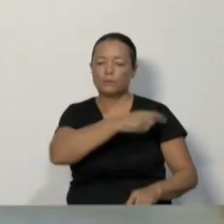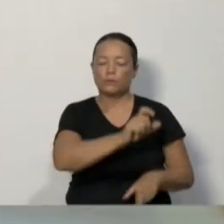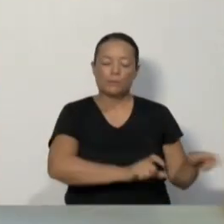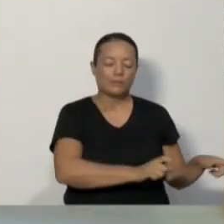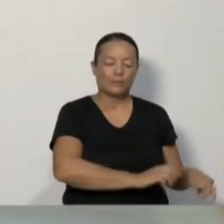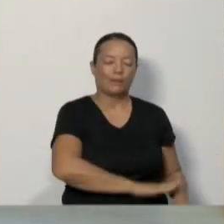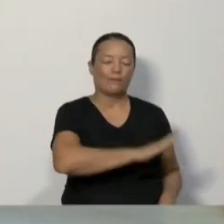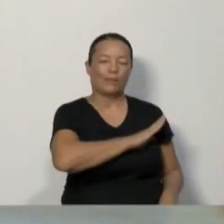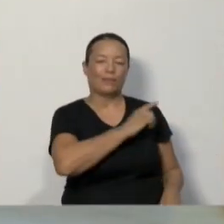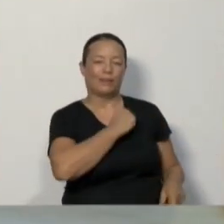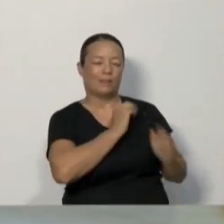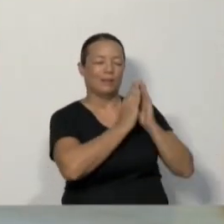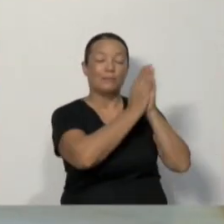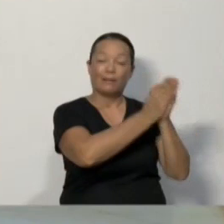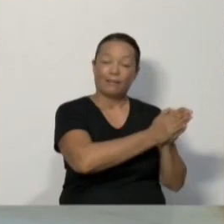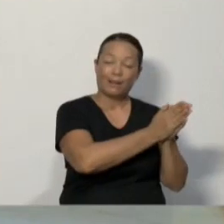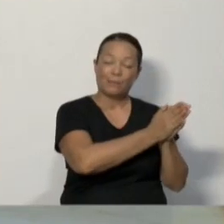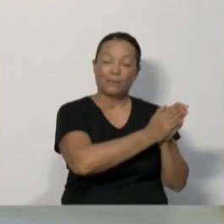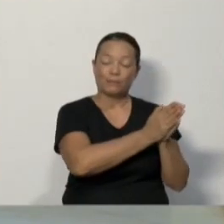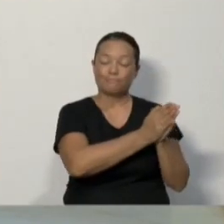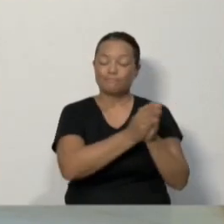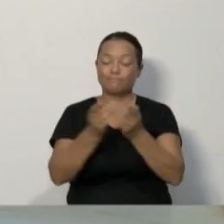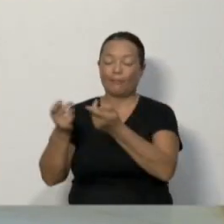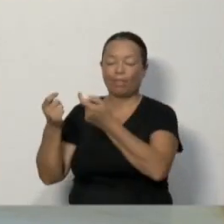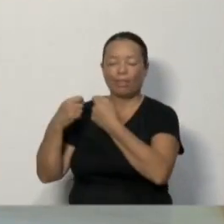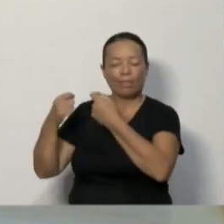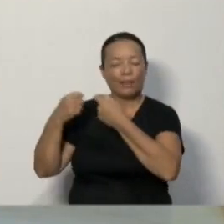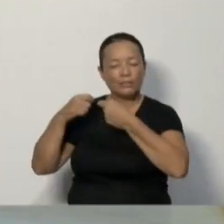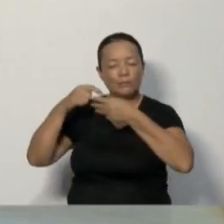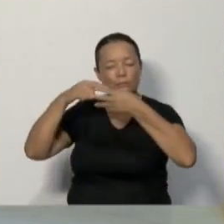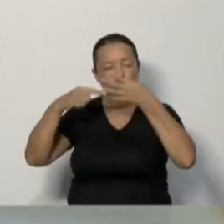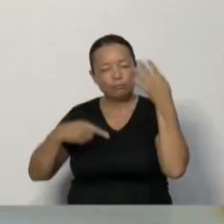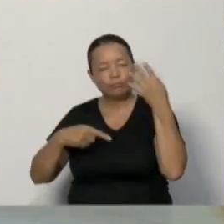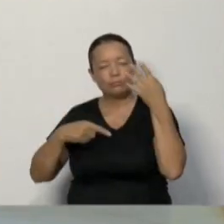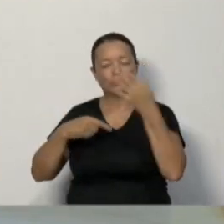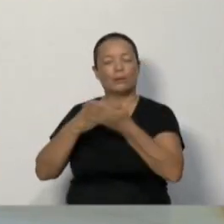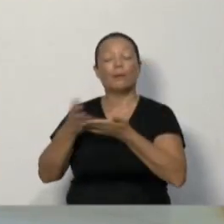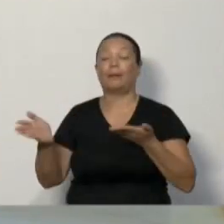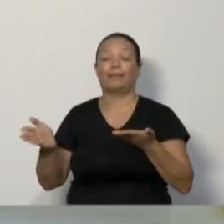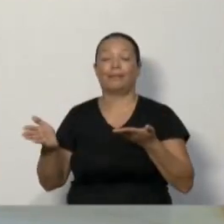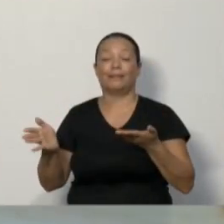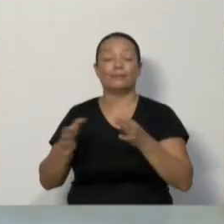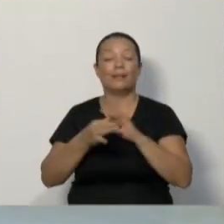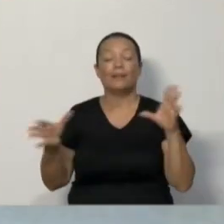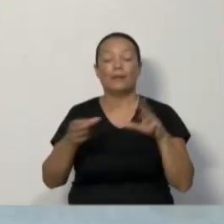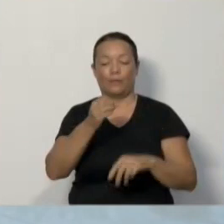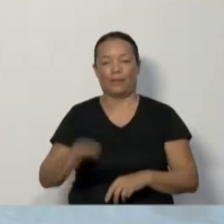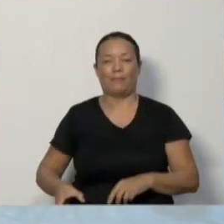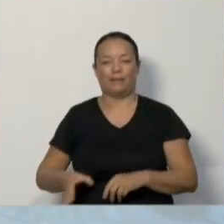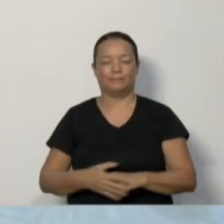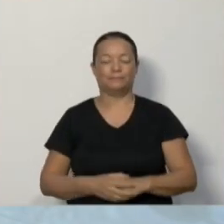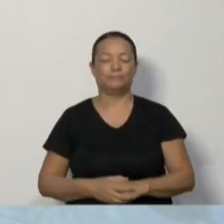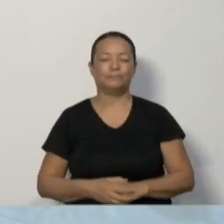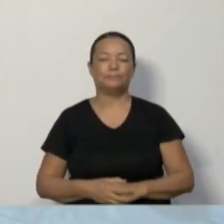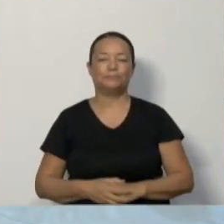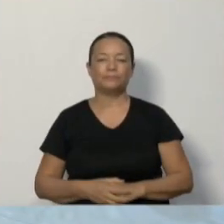ofensas, como también nosotros perdonamos a los que nos ofenden. No nos dejes caer en la tentación y líbranos